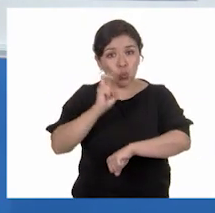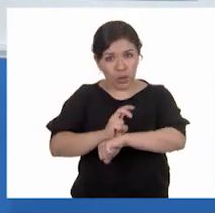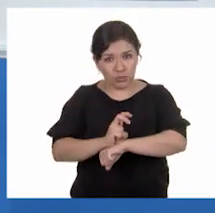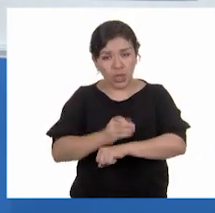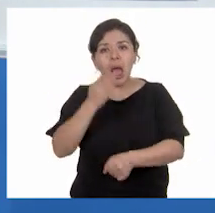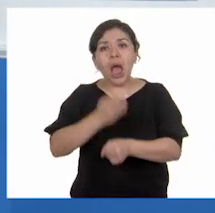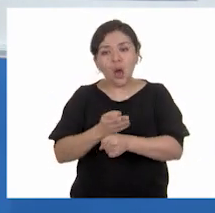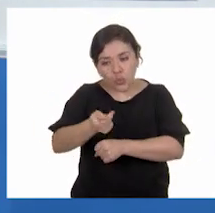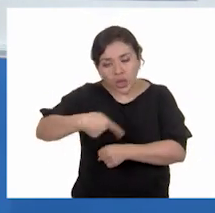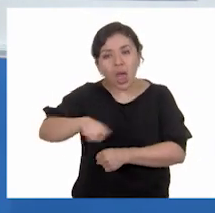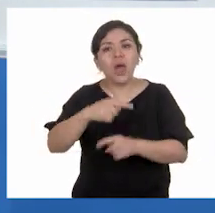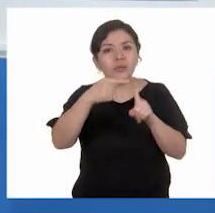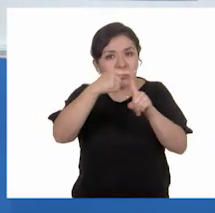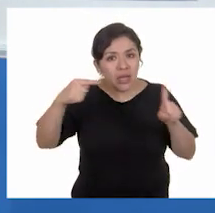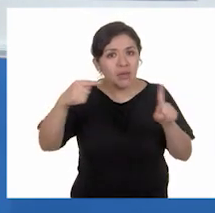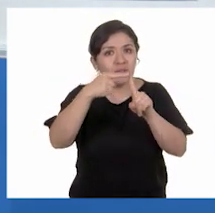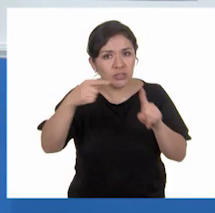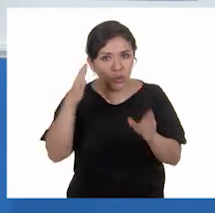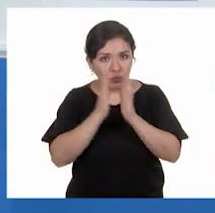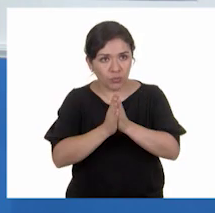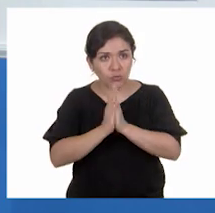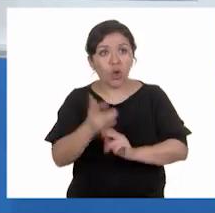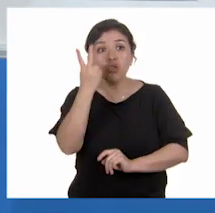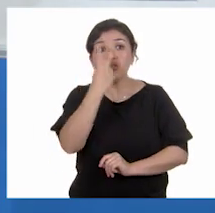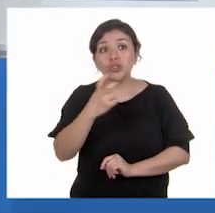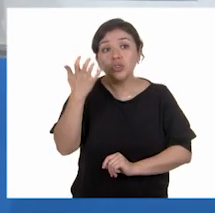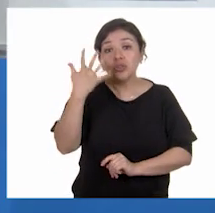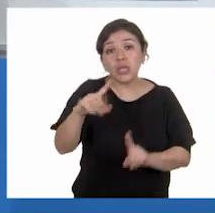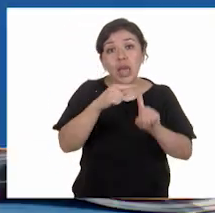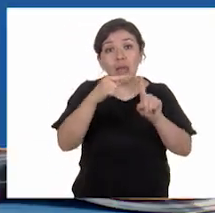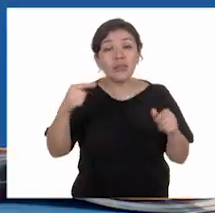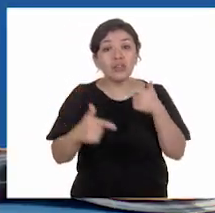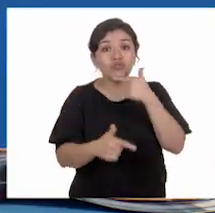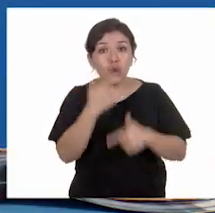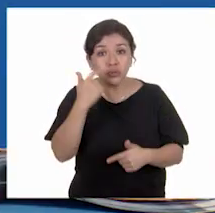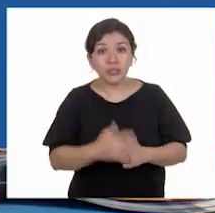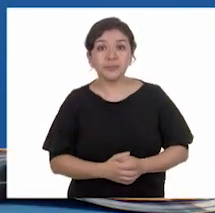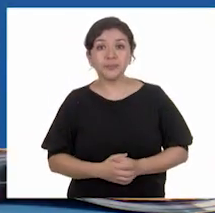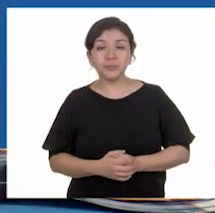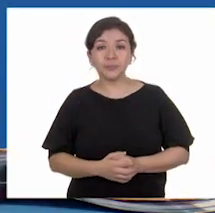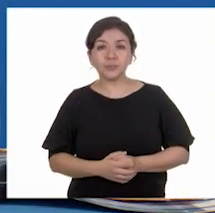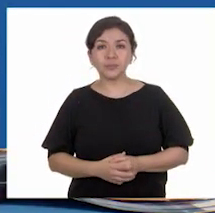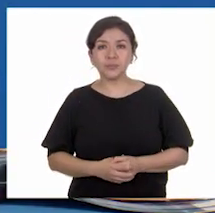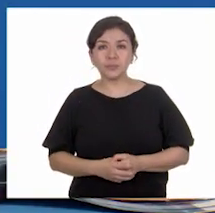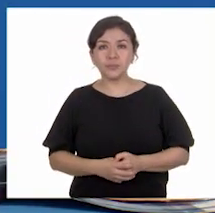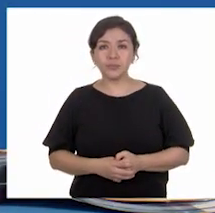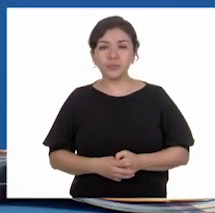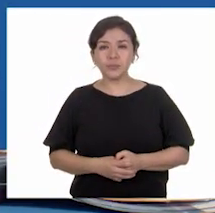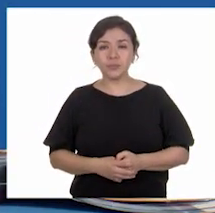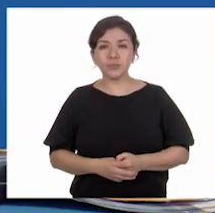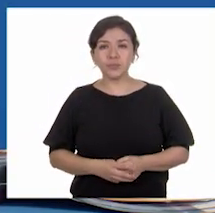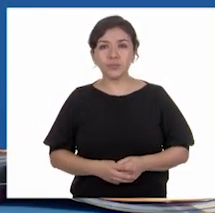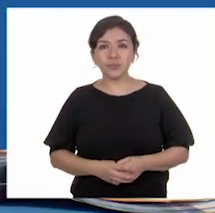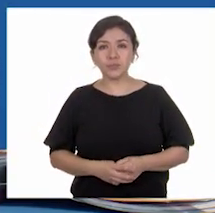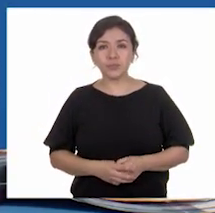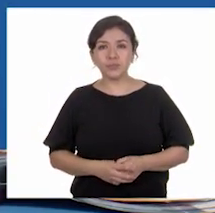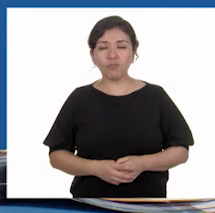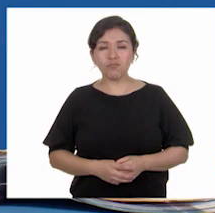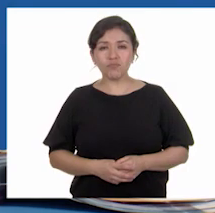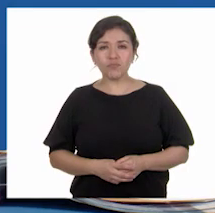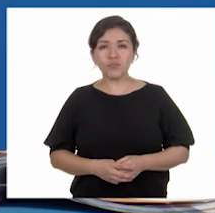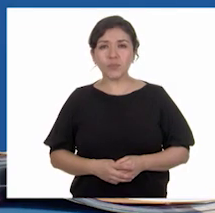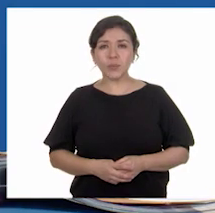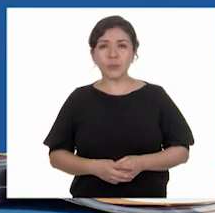a hacer la división, Raulito. 210 entre 12. Entre 12.